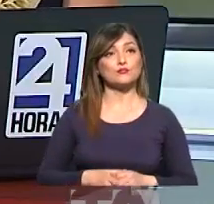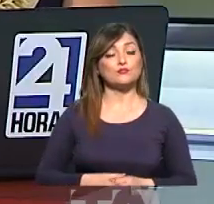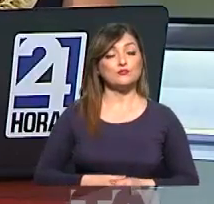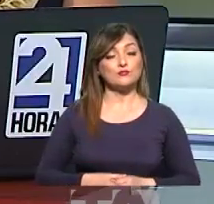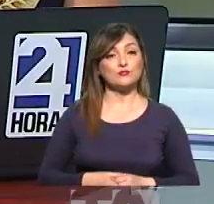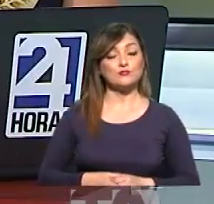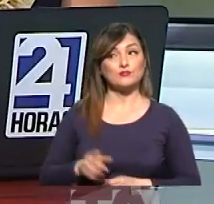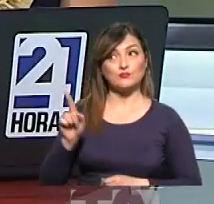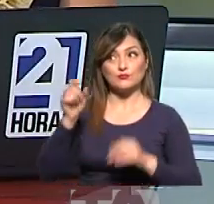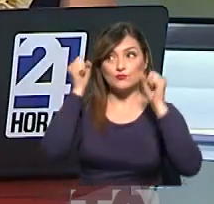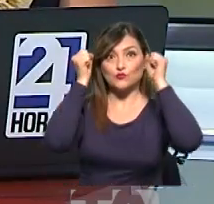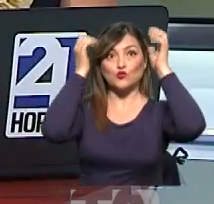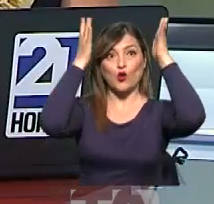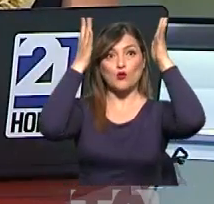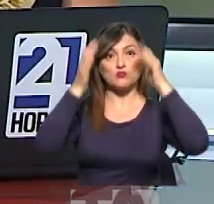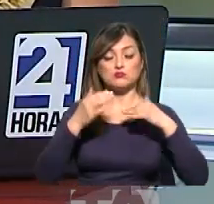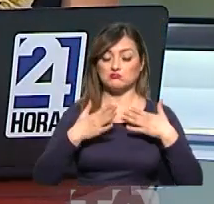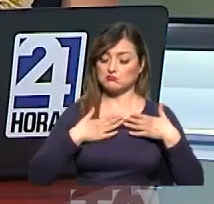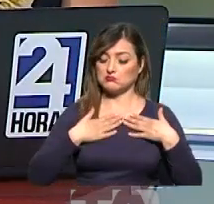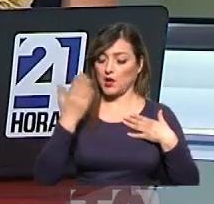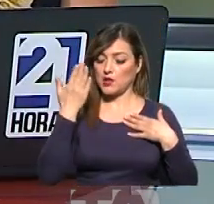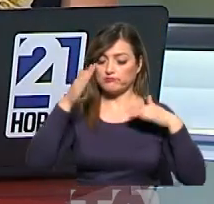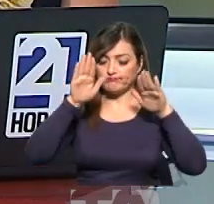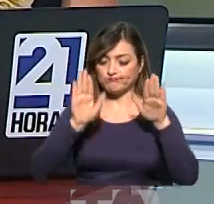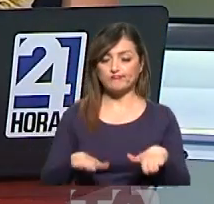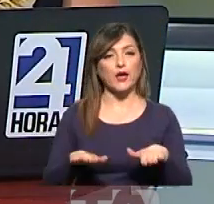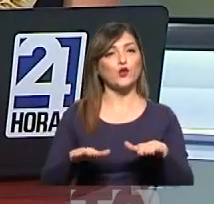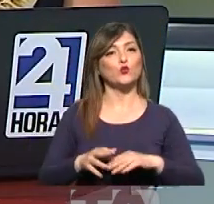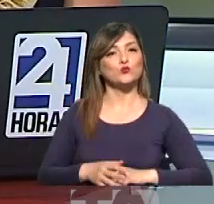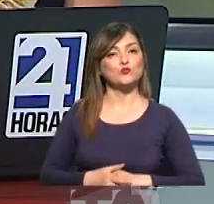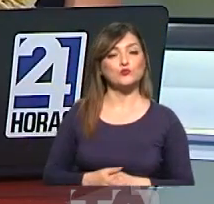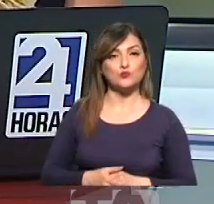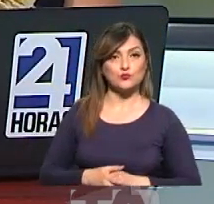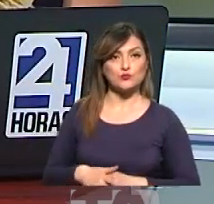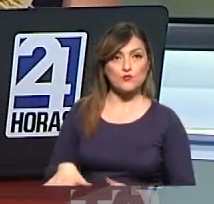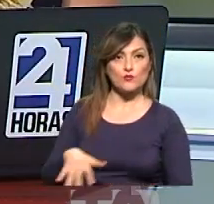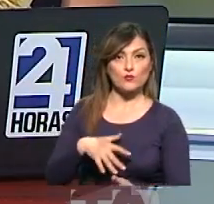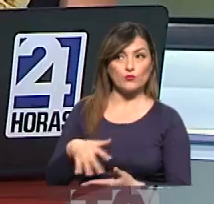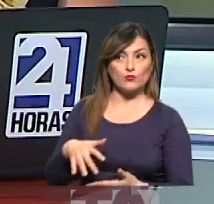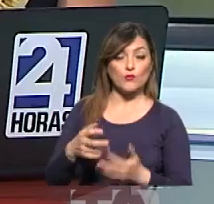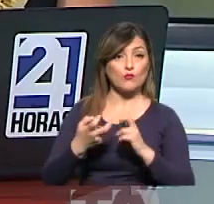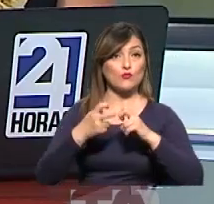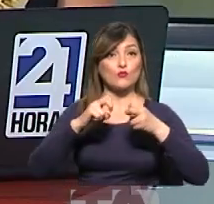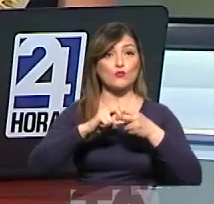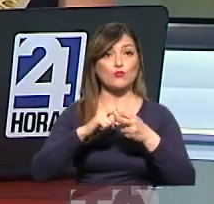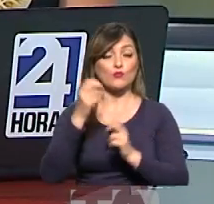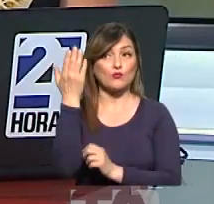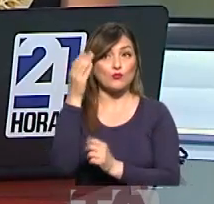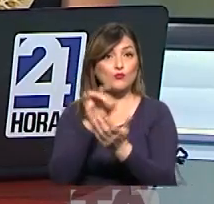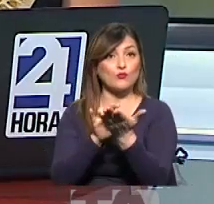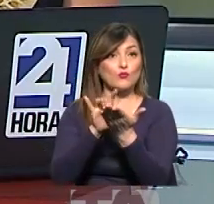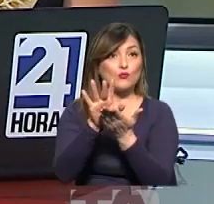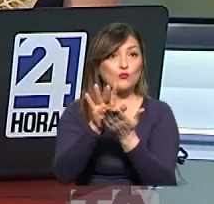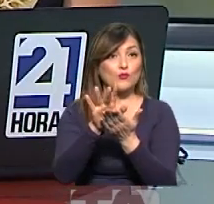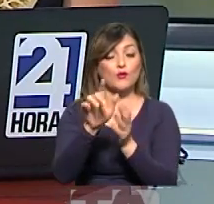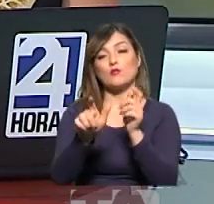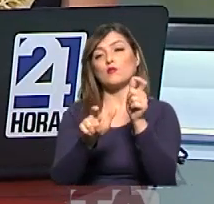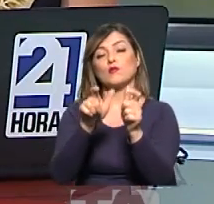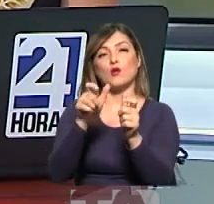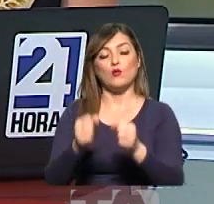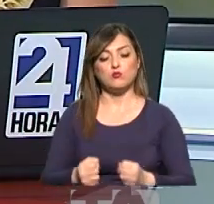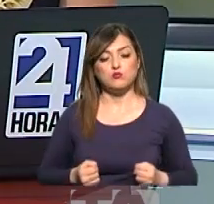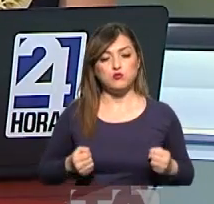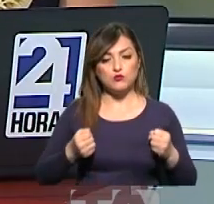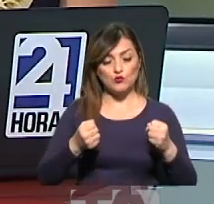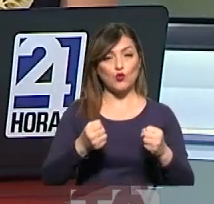Y mientras Jorge Yunda reitera que continuará como alcalde de Quito, se agudizan las dudas por la vinculación del alcalde removido con personajes